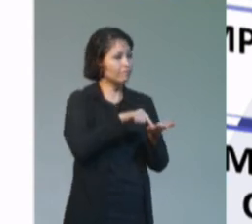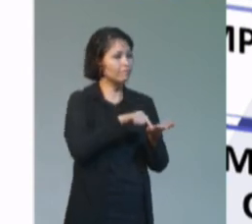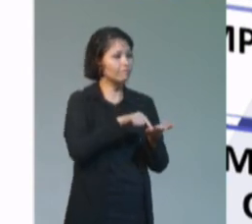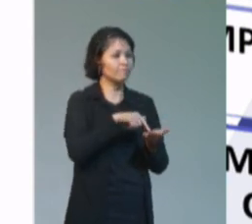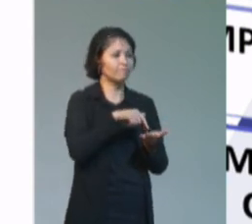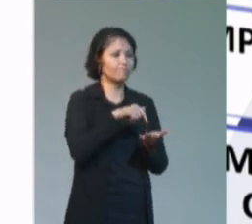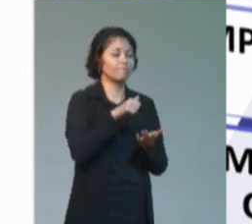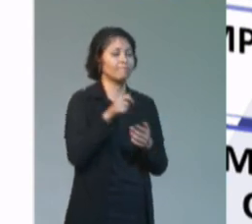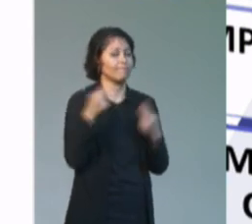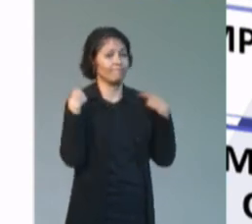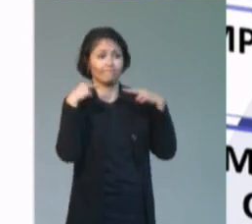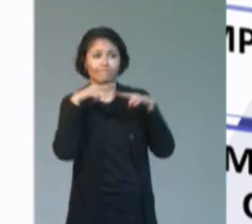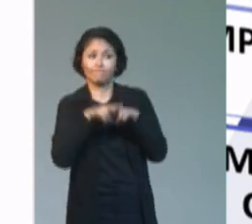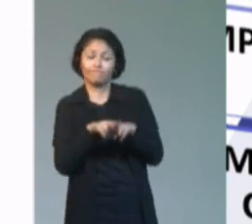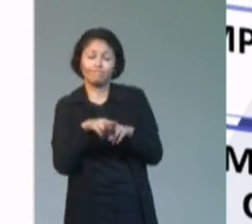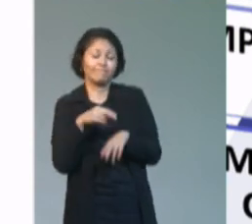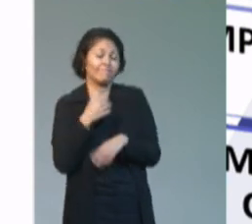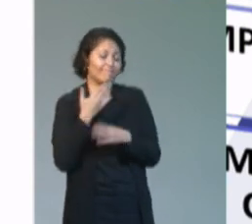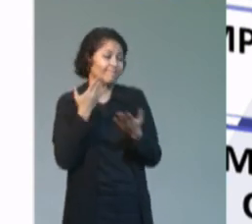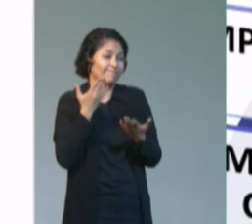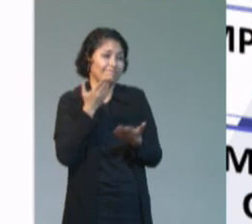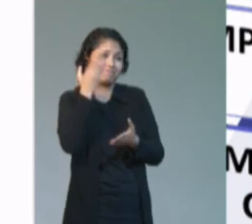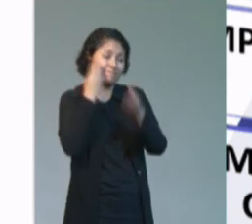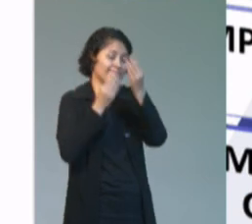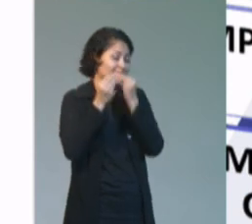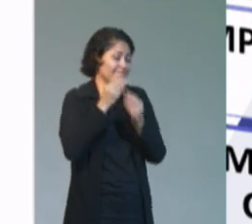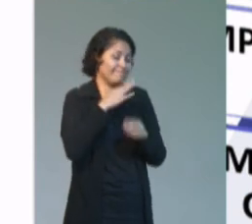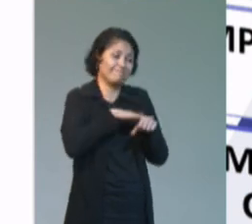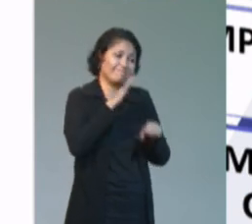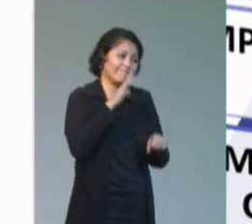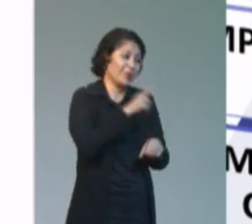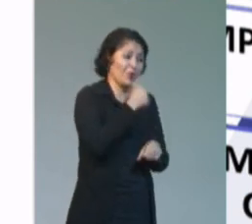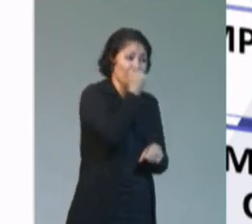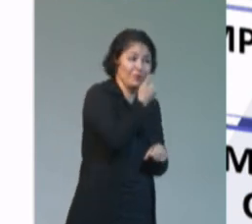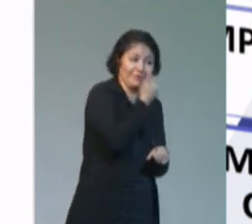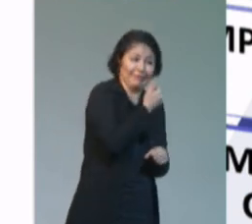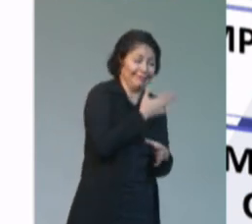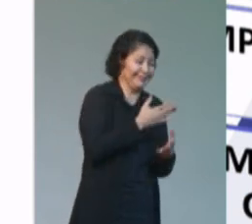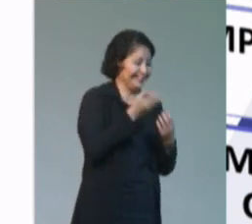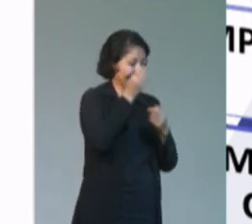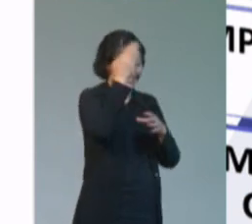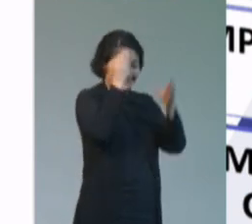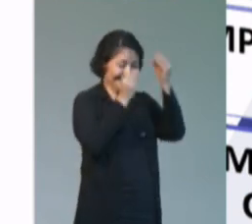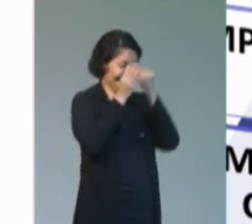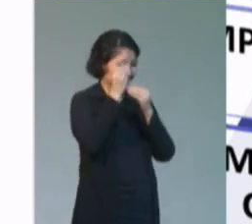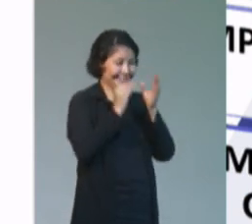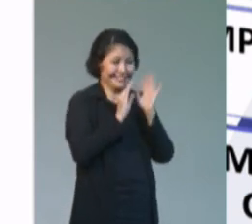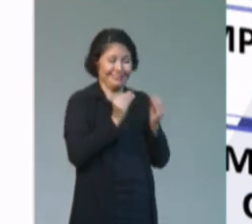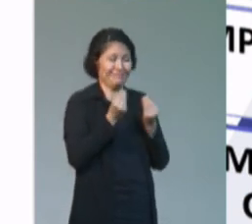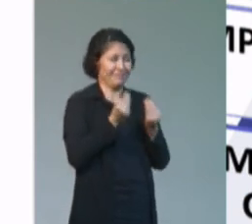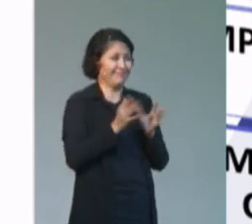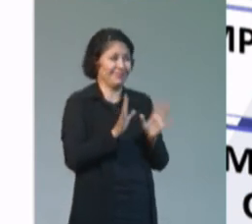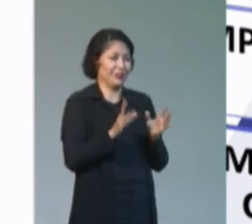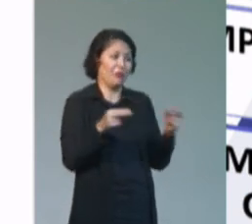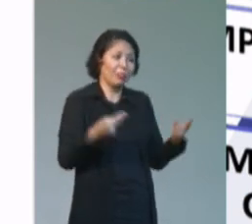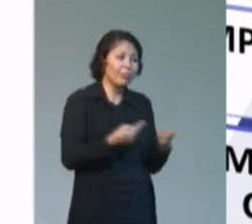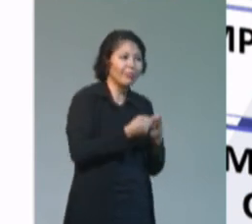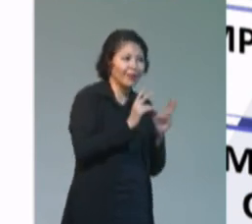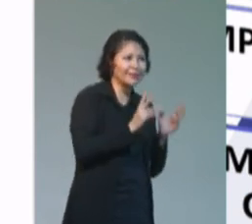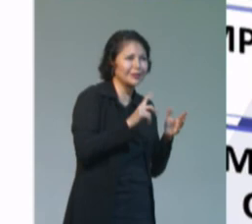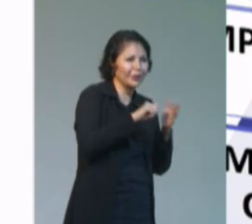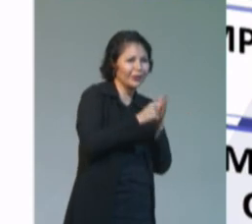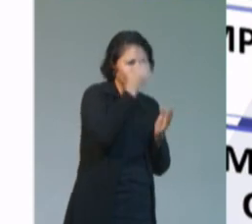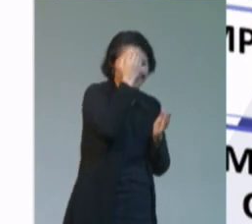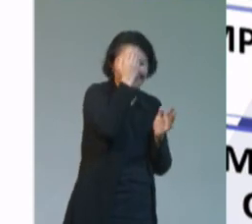son tan oriundos ni nosotros somos tan extranjeros y muchos de los errores que se ha cometido es pensar que por el alumno por nacer en un en un momento determinado